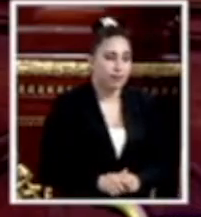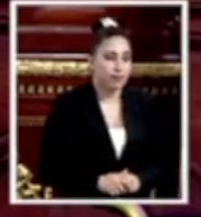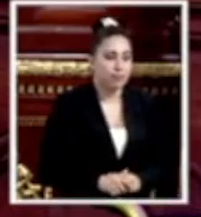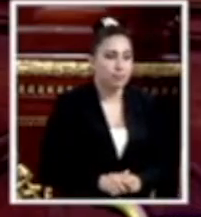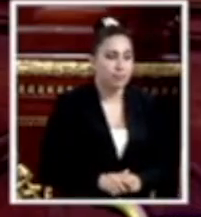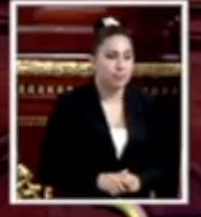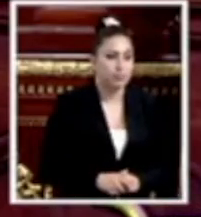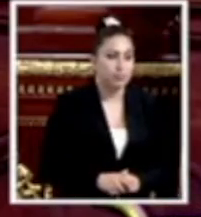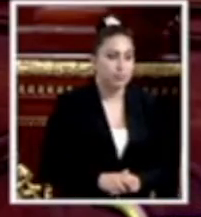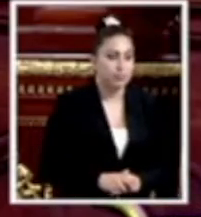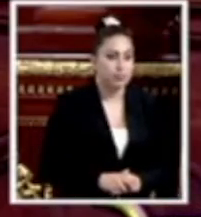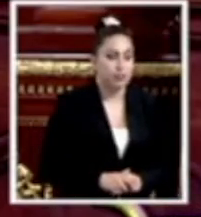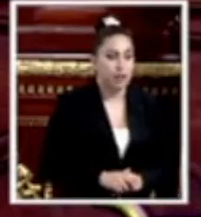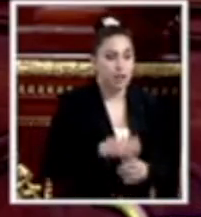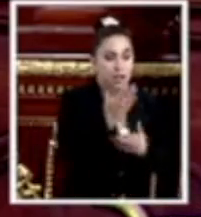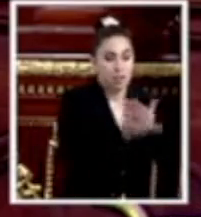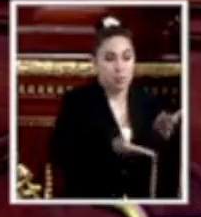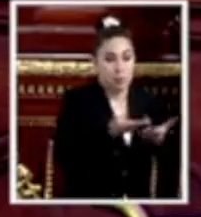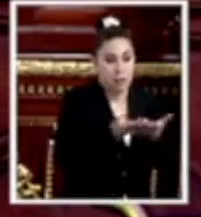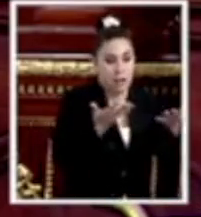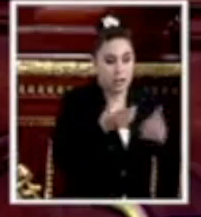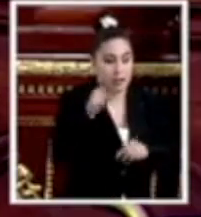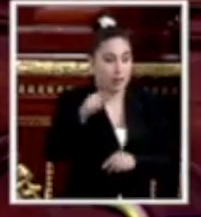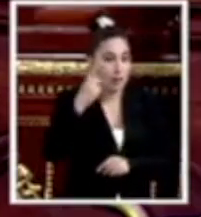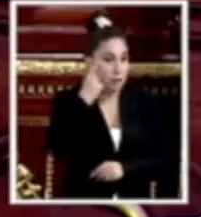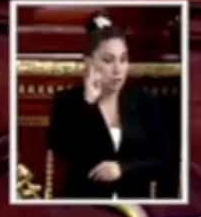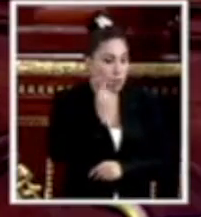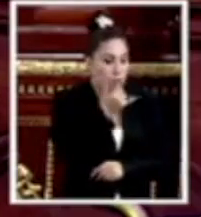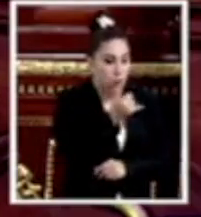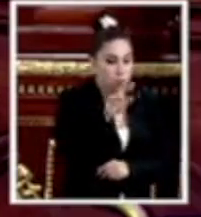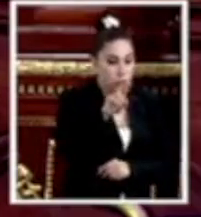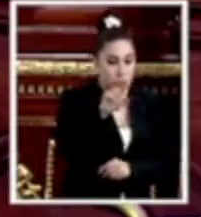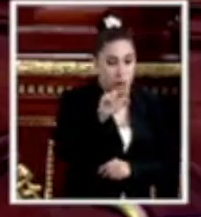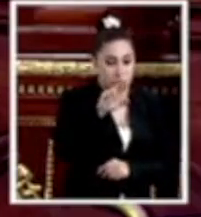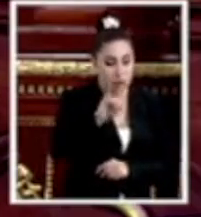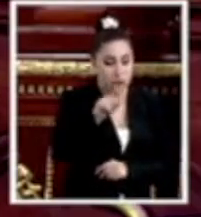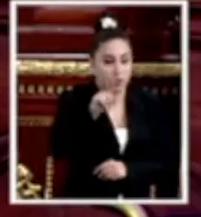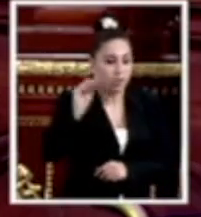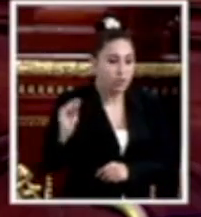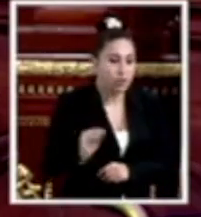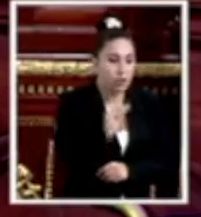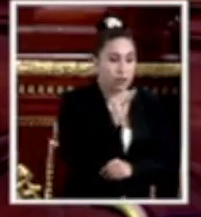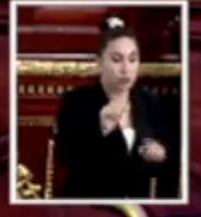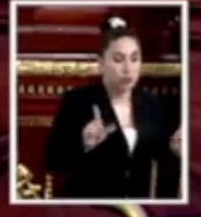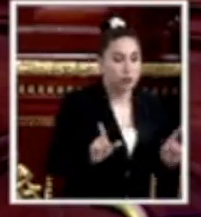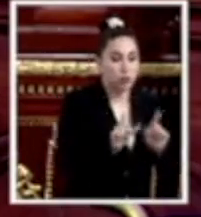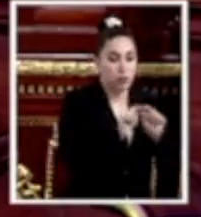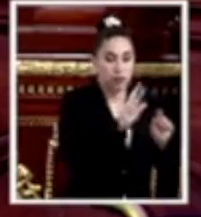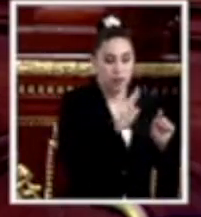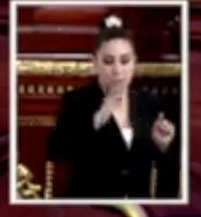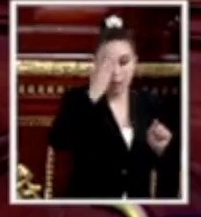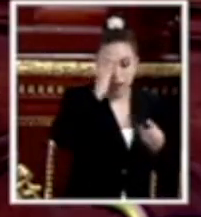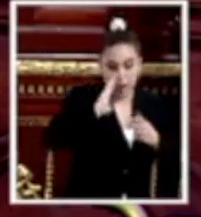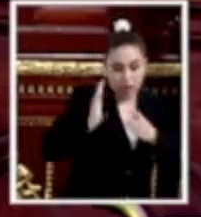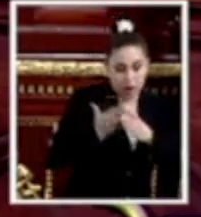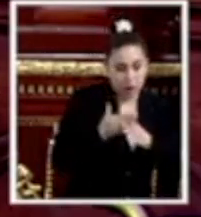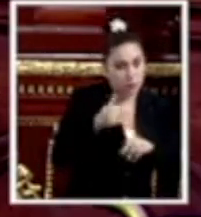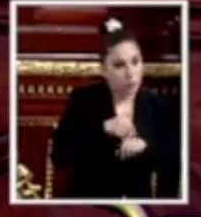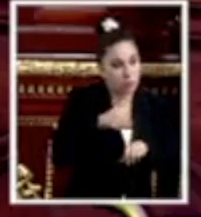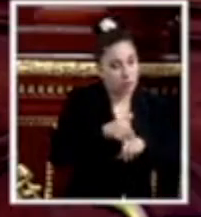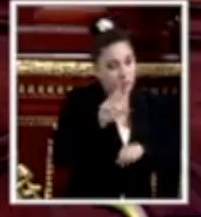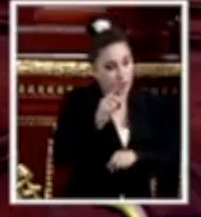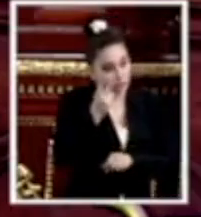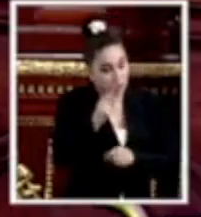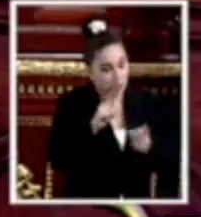de reforma realizada por la compañera Yuriri Ayala, se advierte que únicamente establece la fracción 32 de la Ley